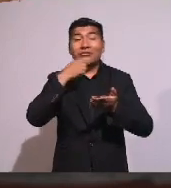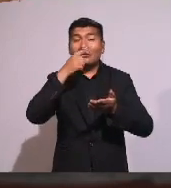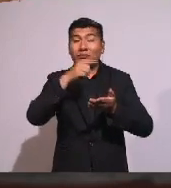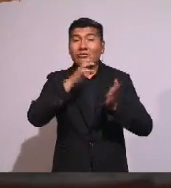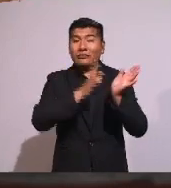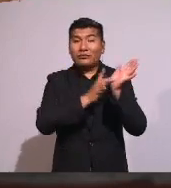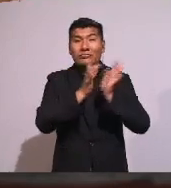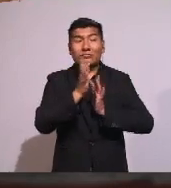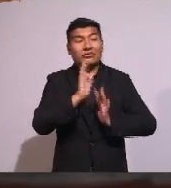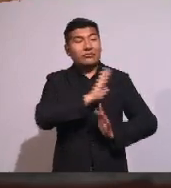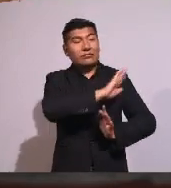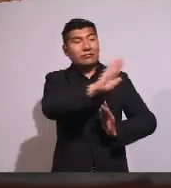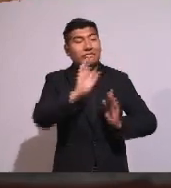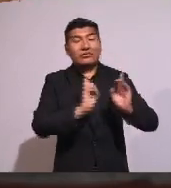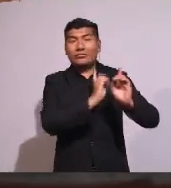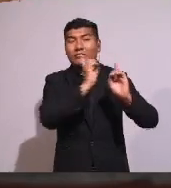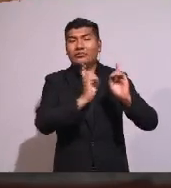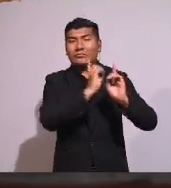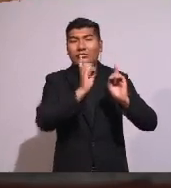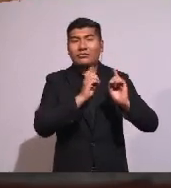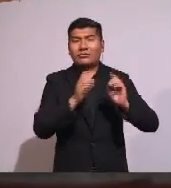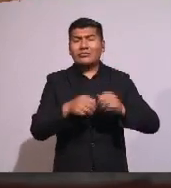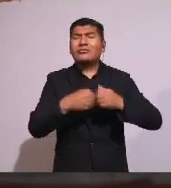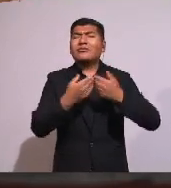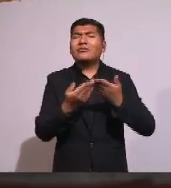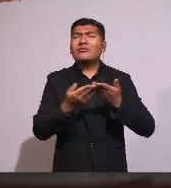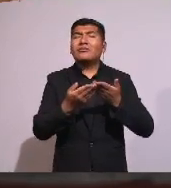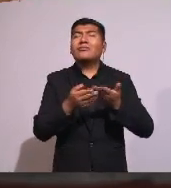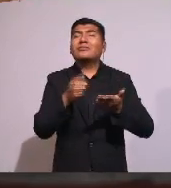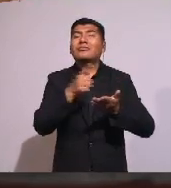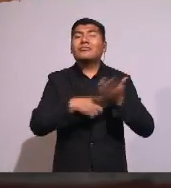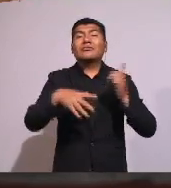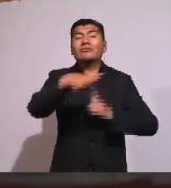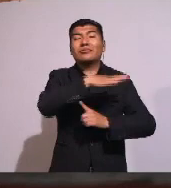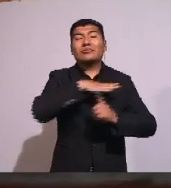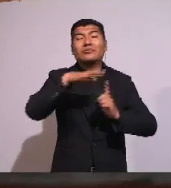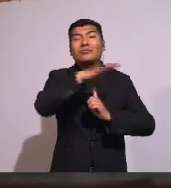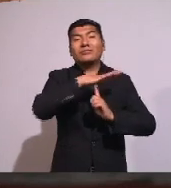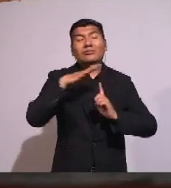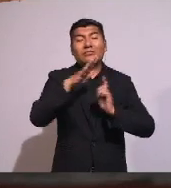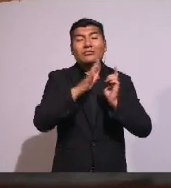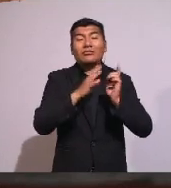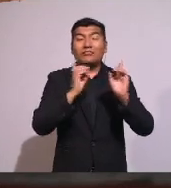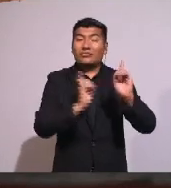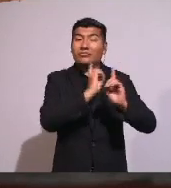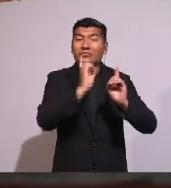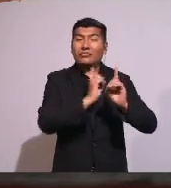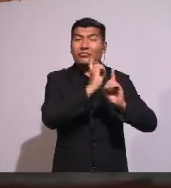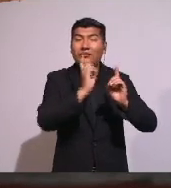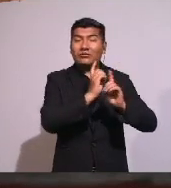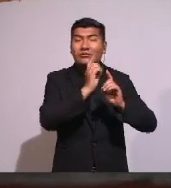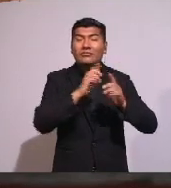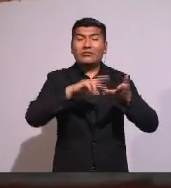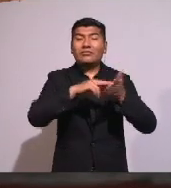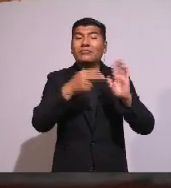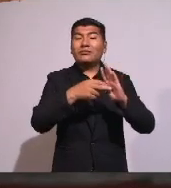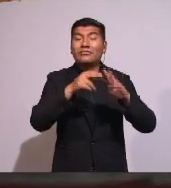discípulos. Pero ¿en qué sentido los discípulos de Jesús somos sal y luz?